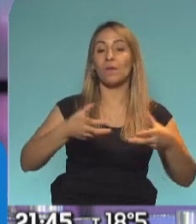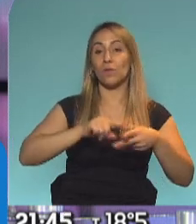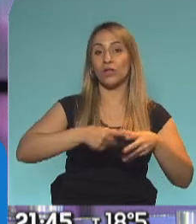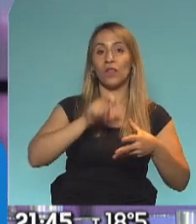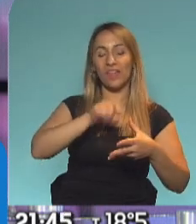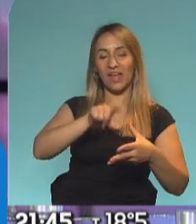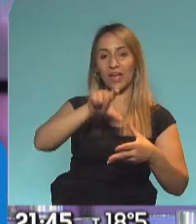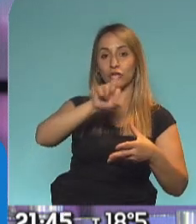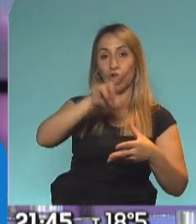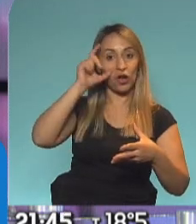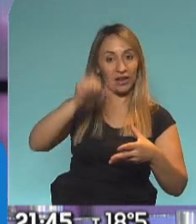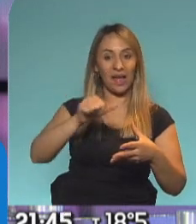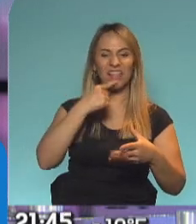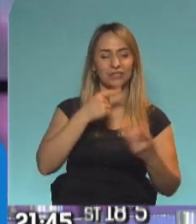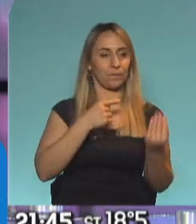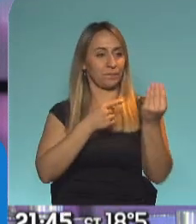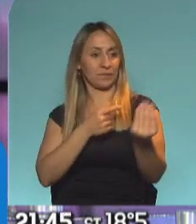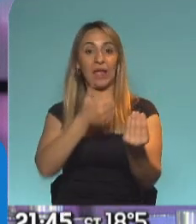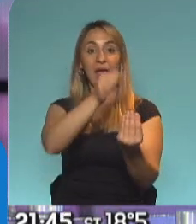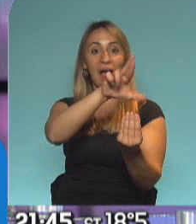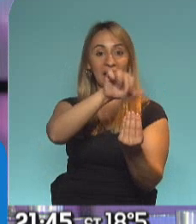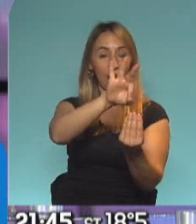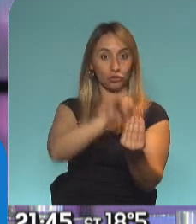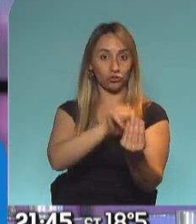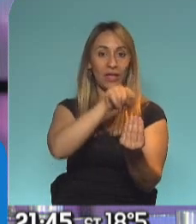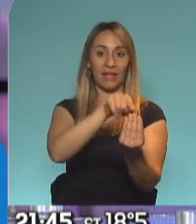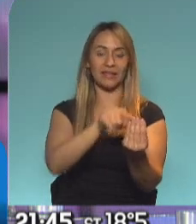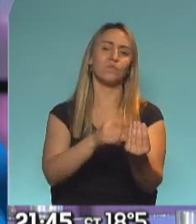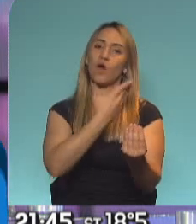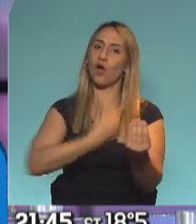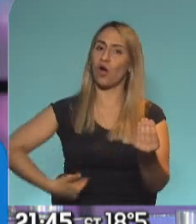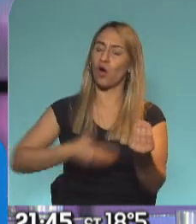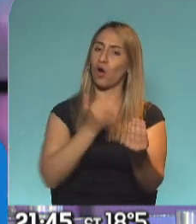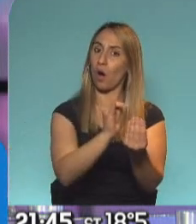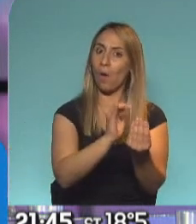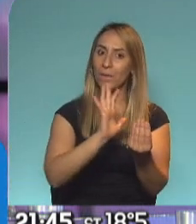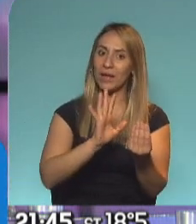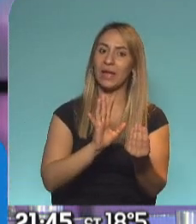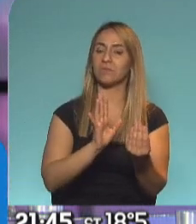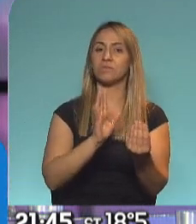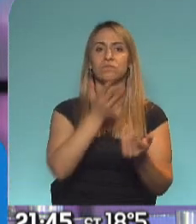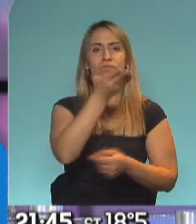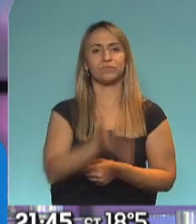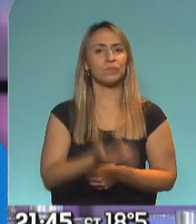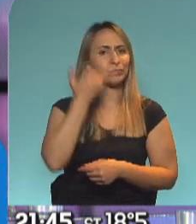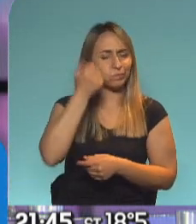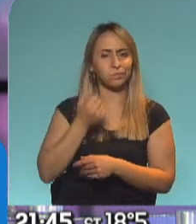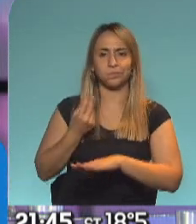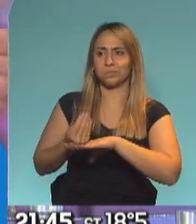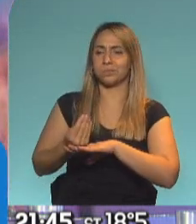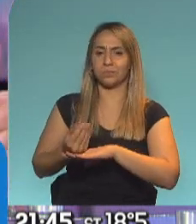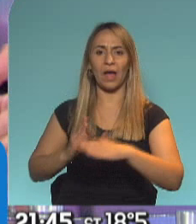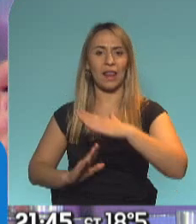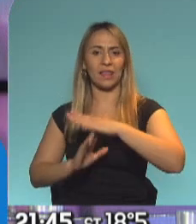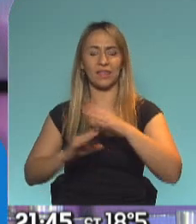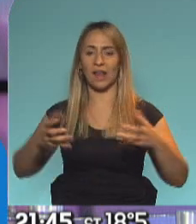llevaba a Arauz como candidato a presidente, que es un candidato muy joven, de perfil técnico, que estuvo al frente de distintos organismos en Ecuador durante